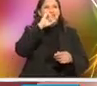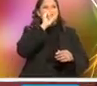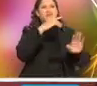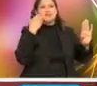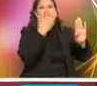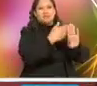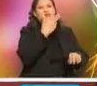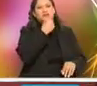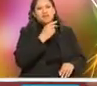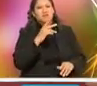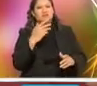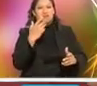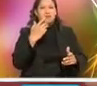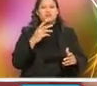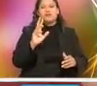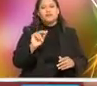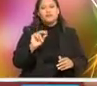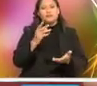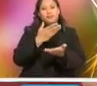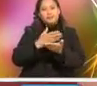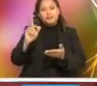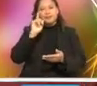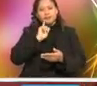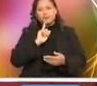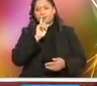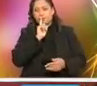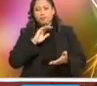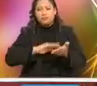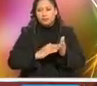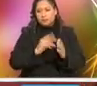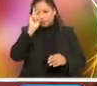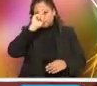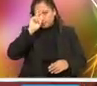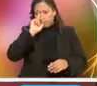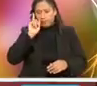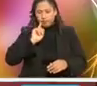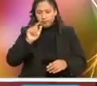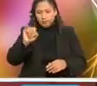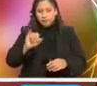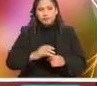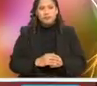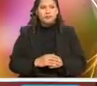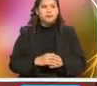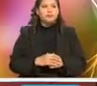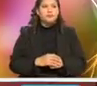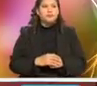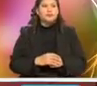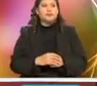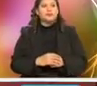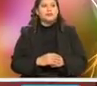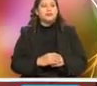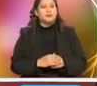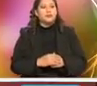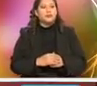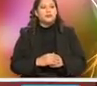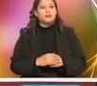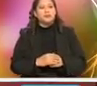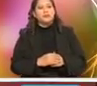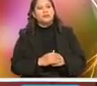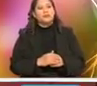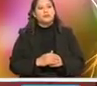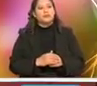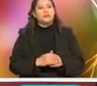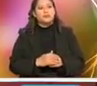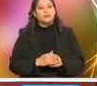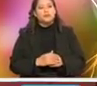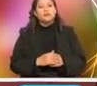y quieren, no, bueno, ella busca, como todas, la equidad, porque también la